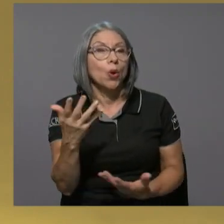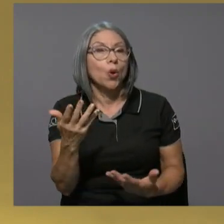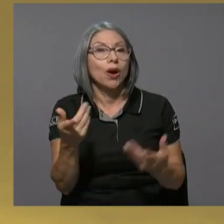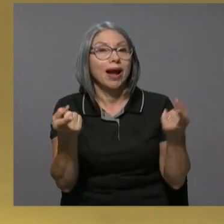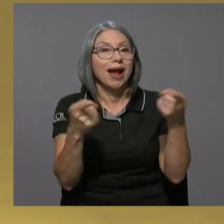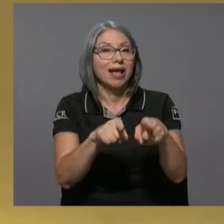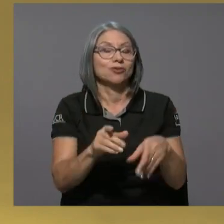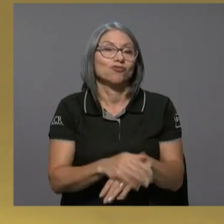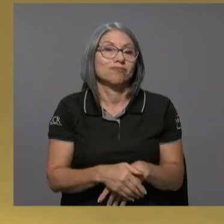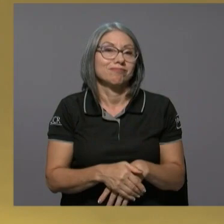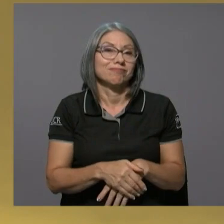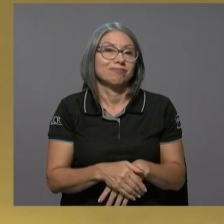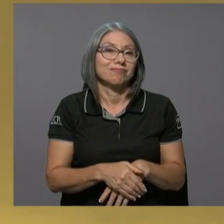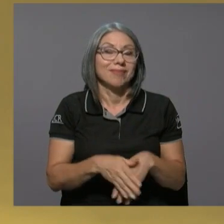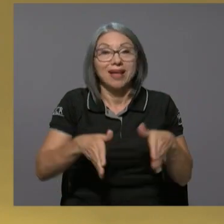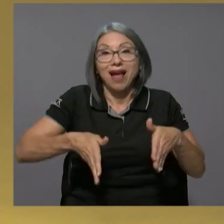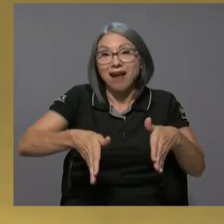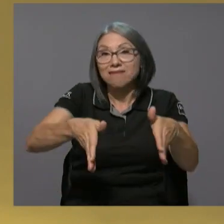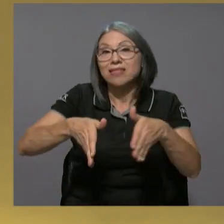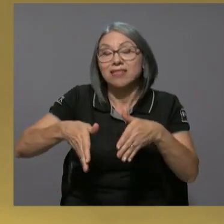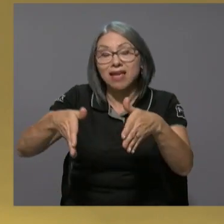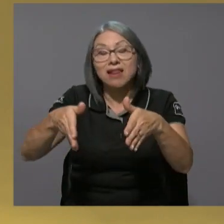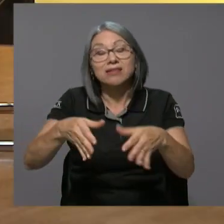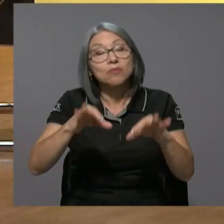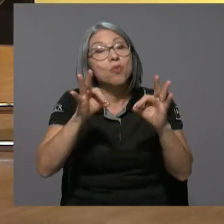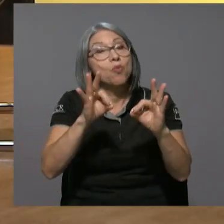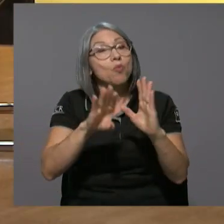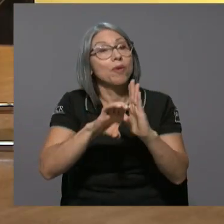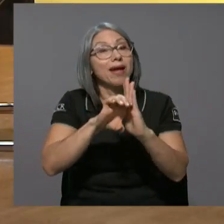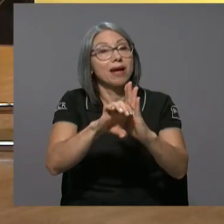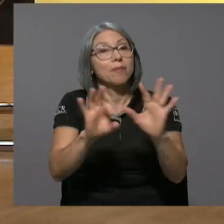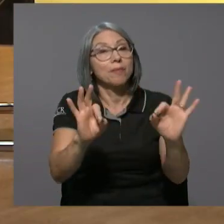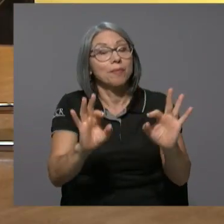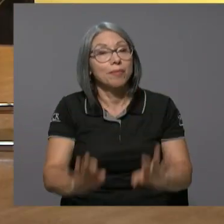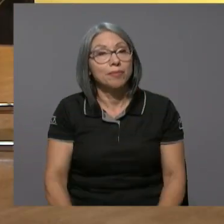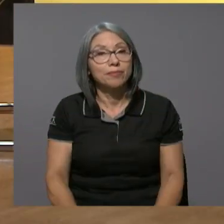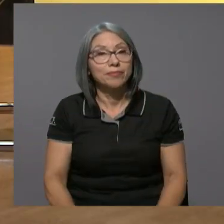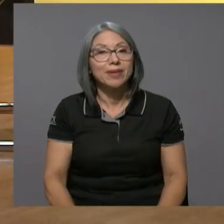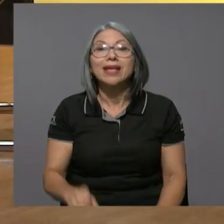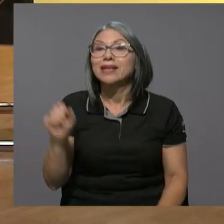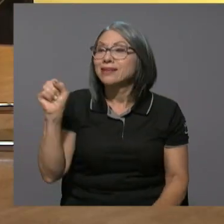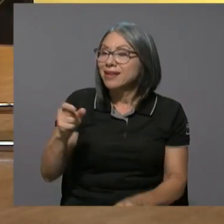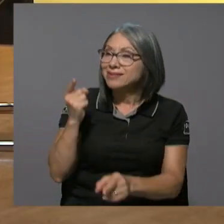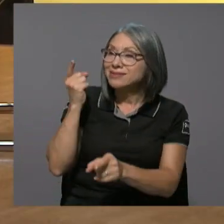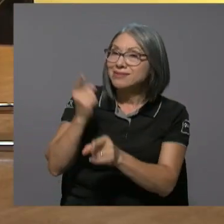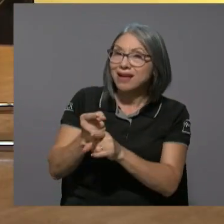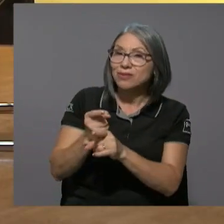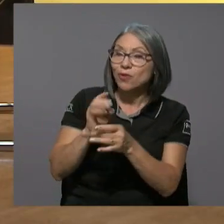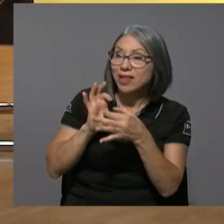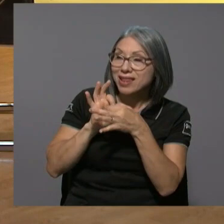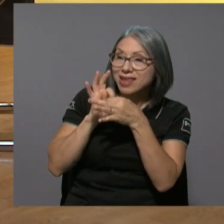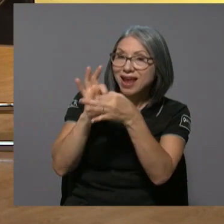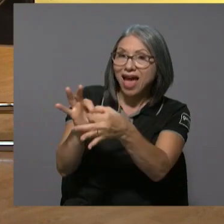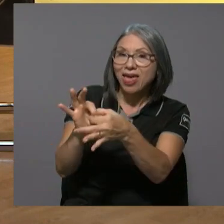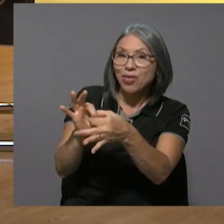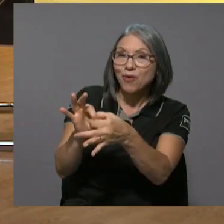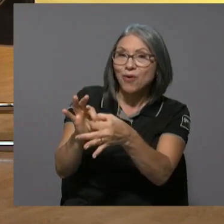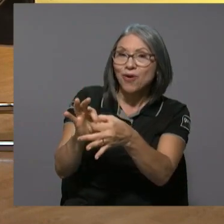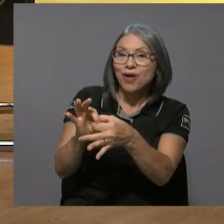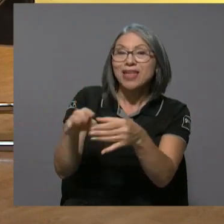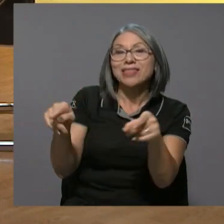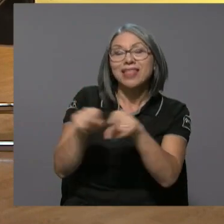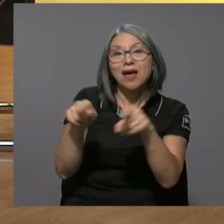caso. Carreteras me parece muy exacto. Y bueno, y ligado con eso, todo el enfoque de que también el país lo